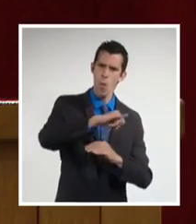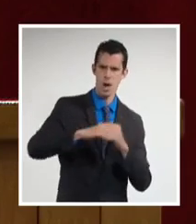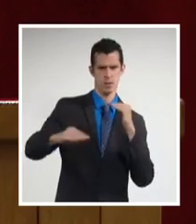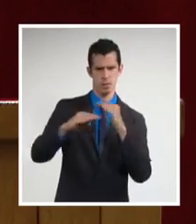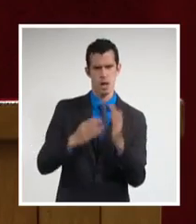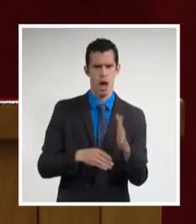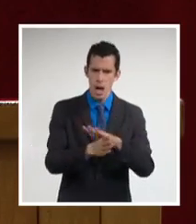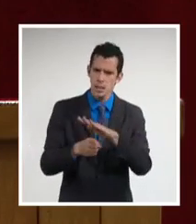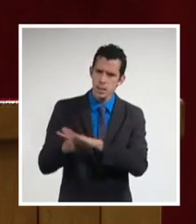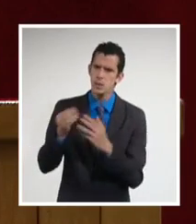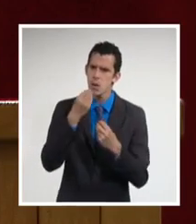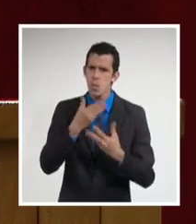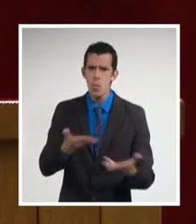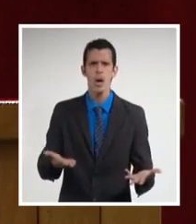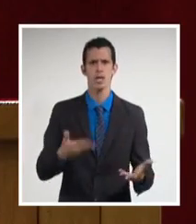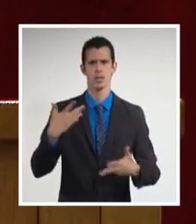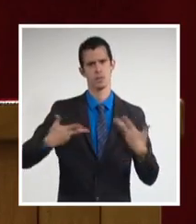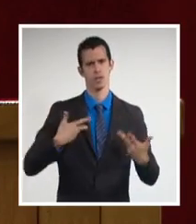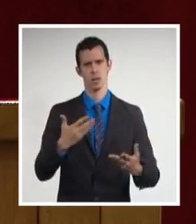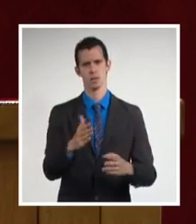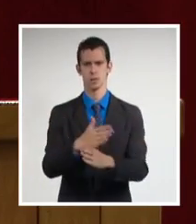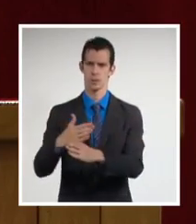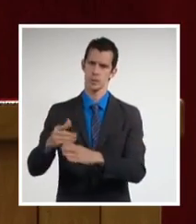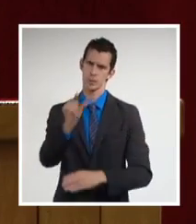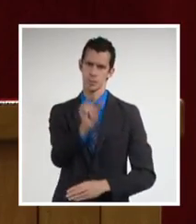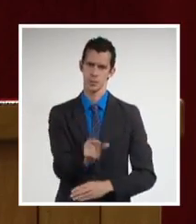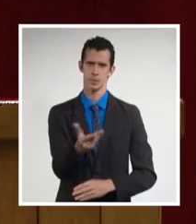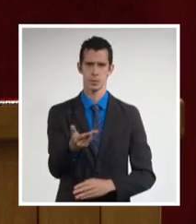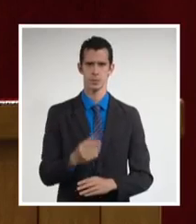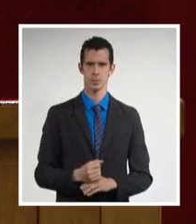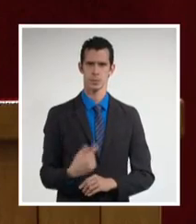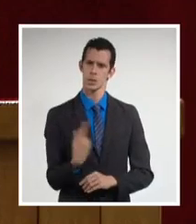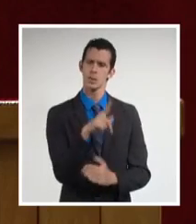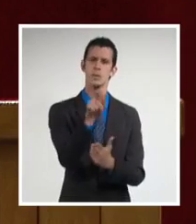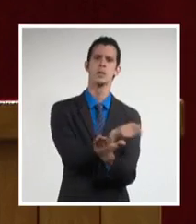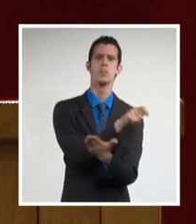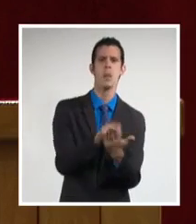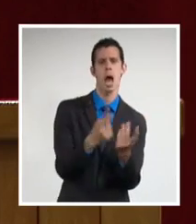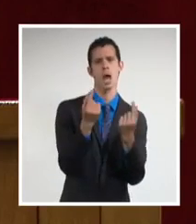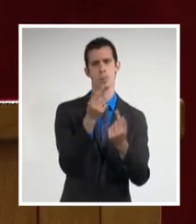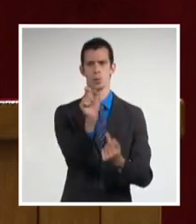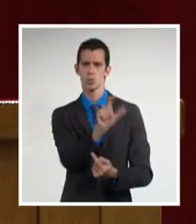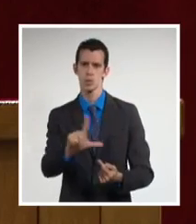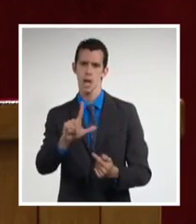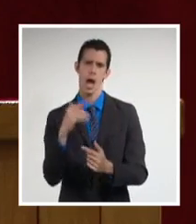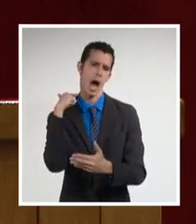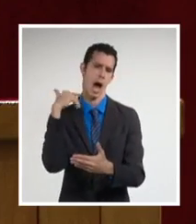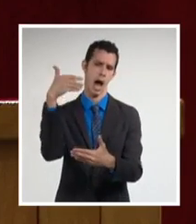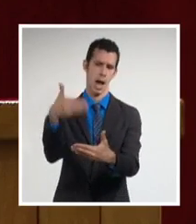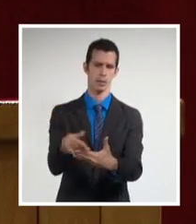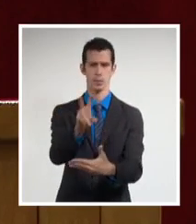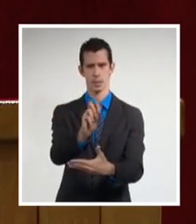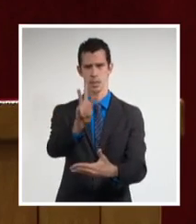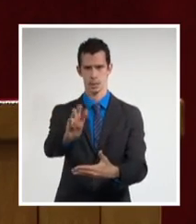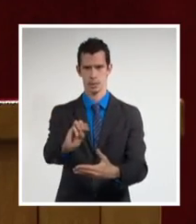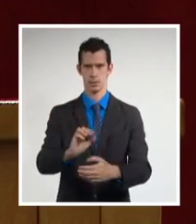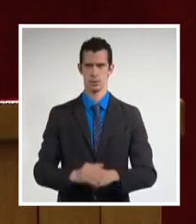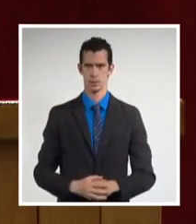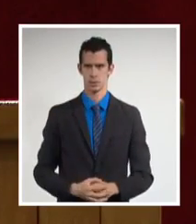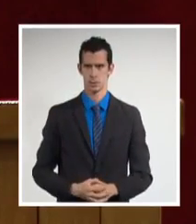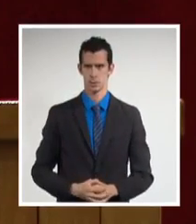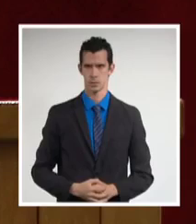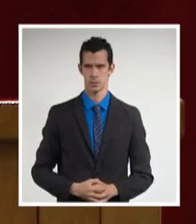la implementación de la hoja de ruta trazada en nuestro Plan Nacional de Desarrollo Económico y Social hasta el 2030. Los